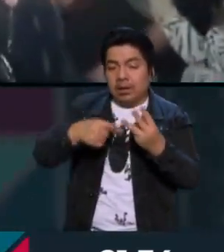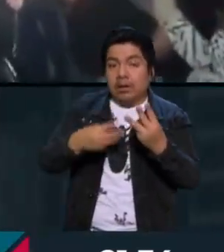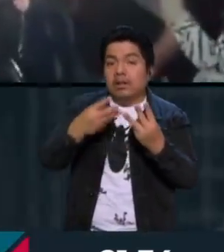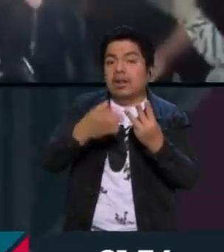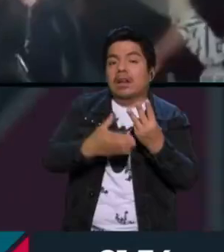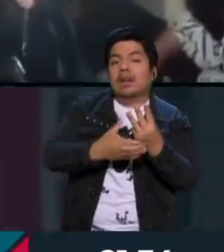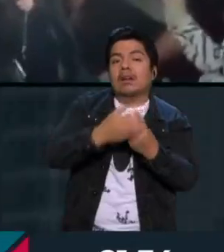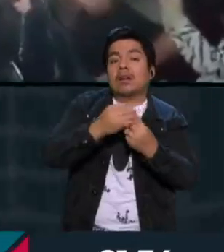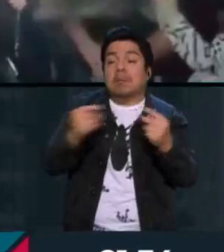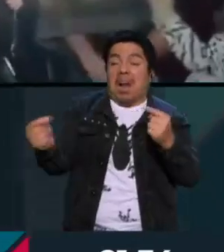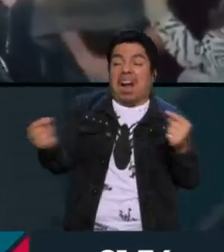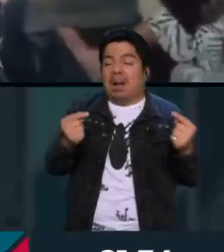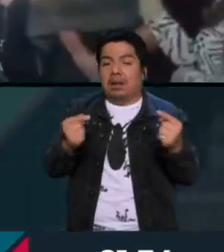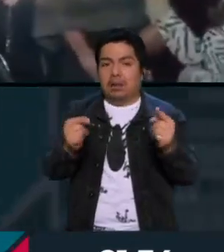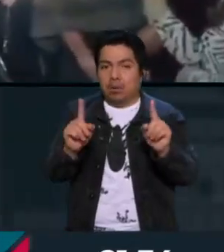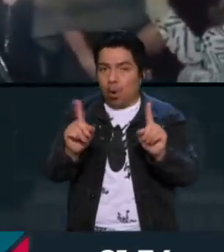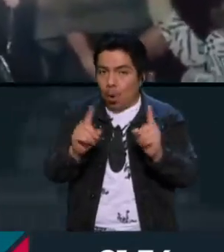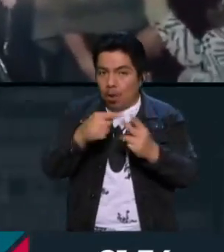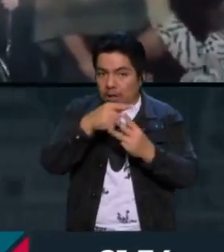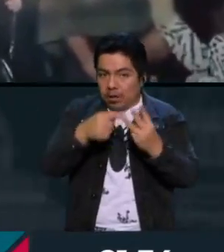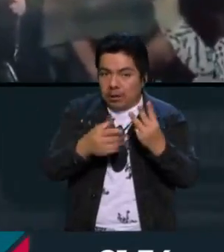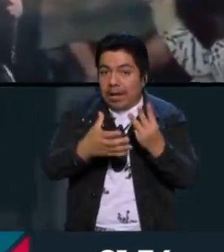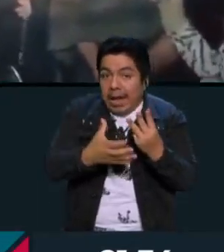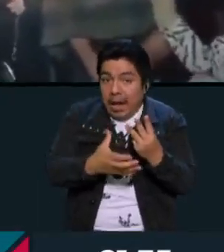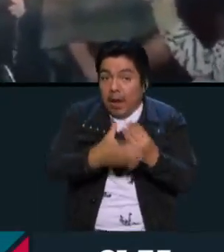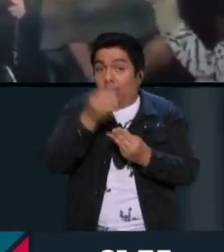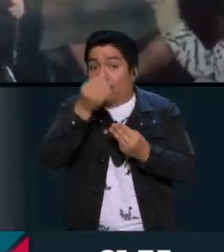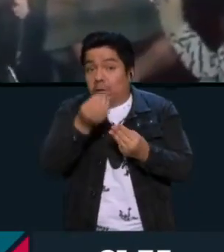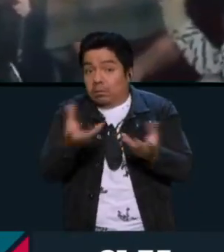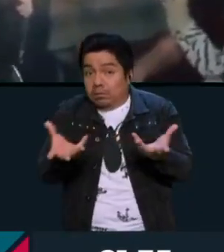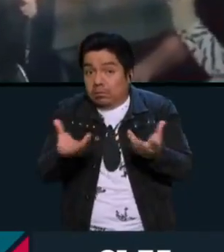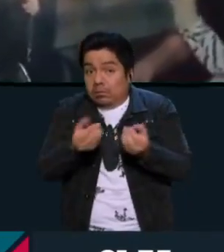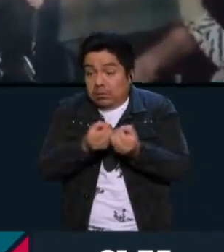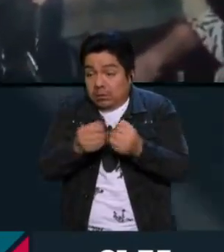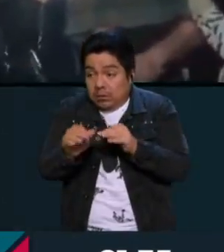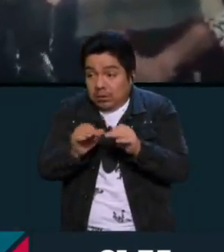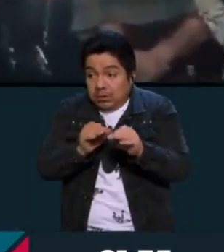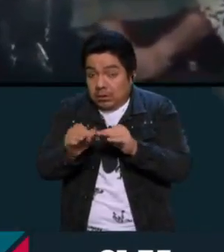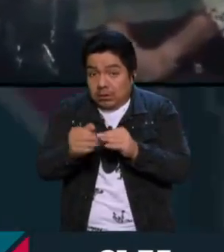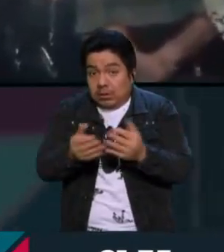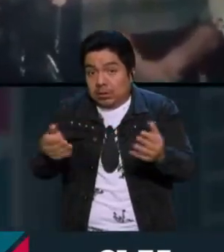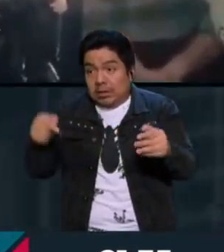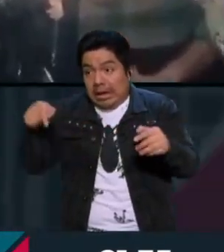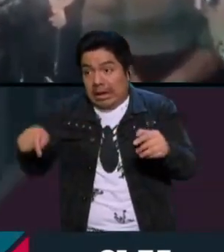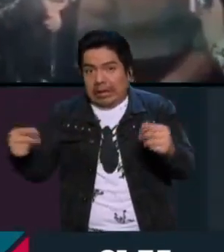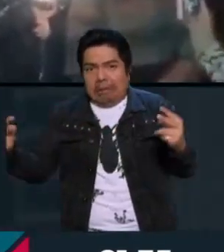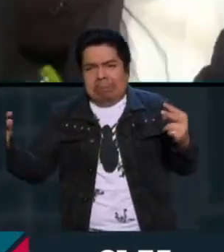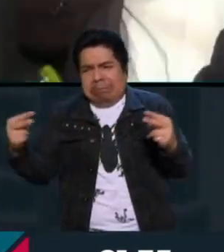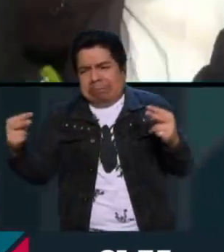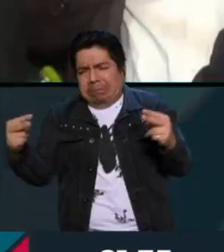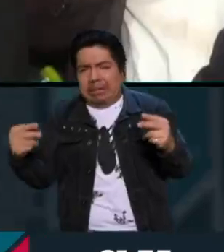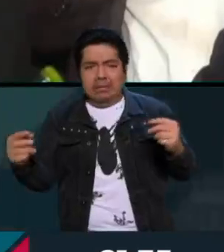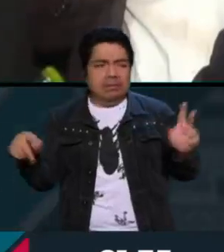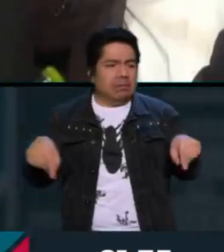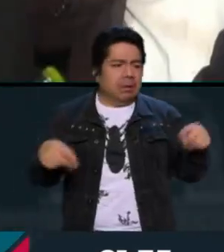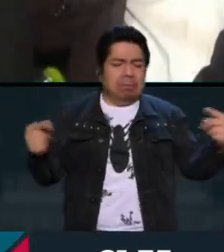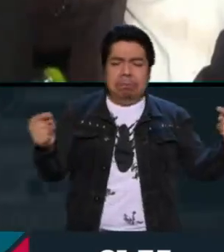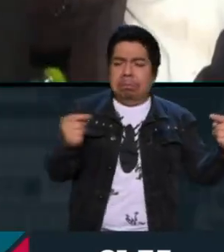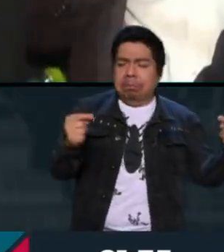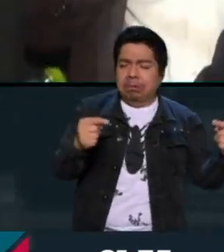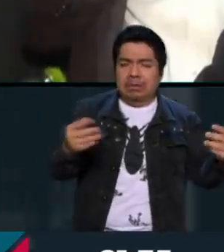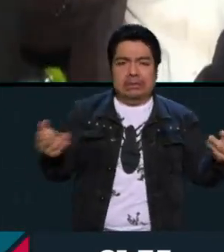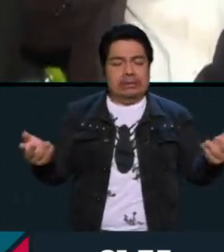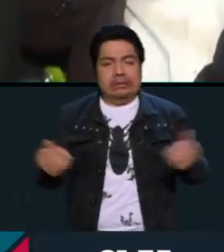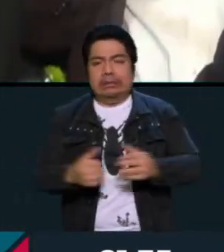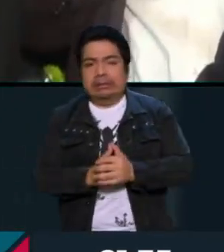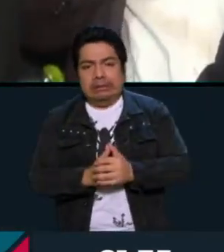de confrontación, sino de colaboración en la medida de lo posible. Aquí ha existido confrontación no solamente por parte, digamos, del